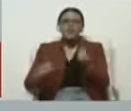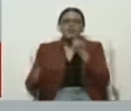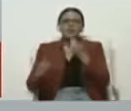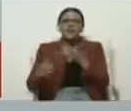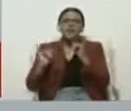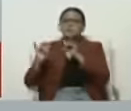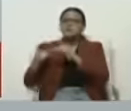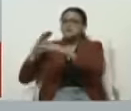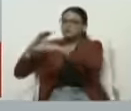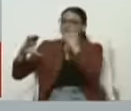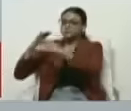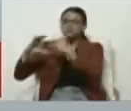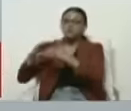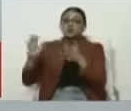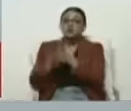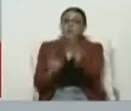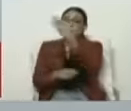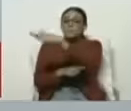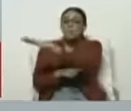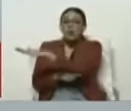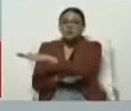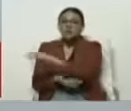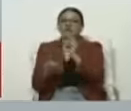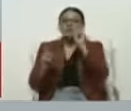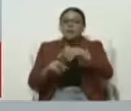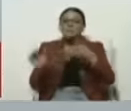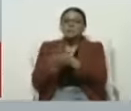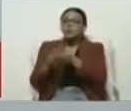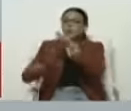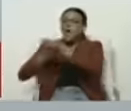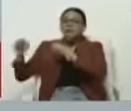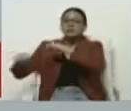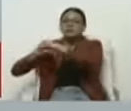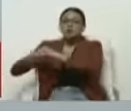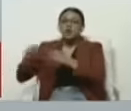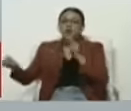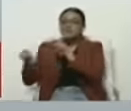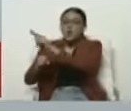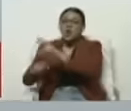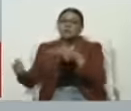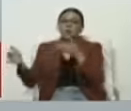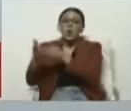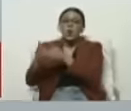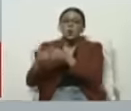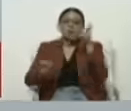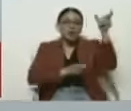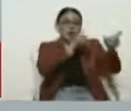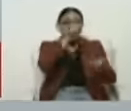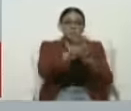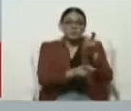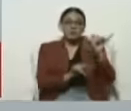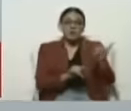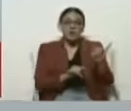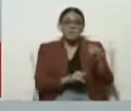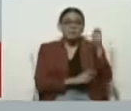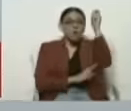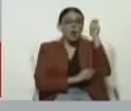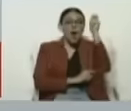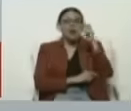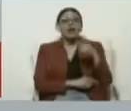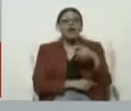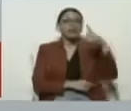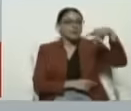amenazas de muerte y de las amenazas de acción terrorista de la que pudiera haber sido víctima este alcalde